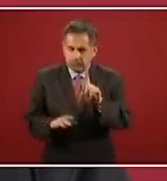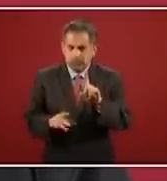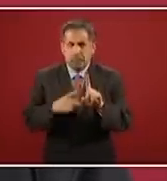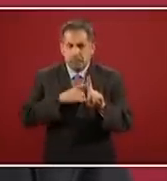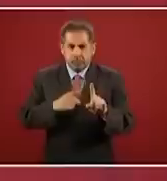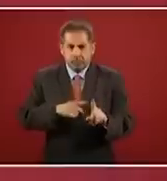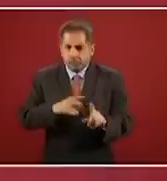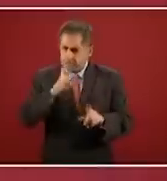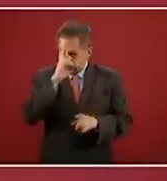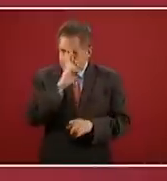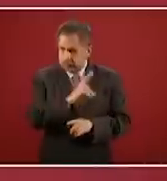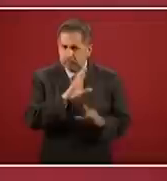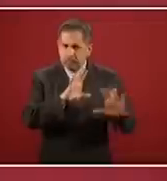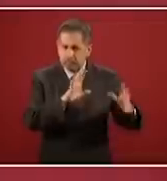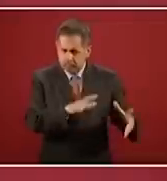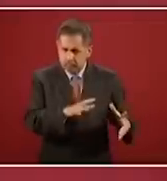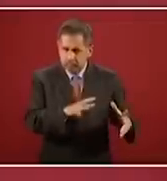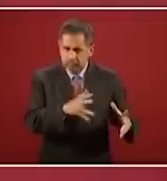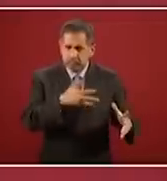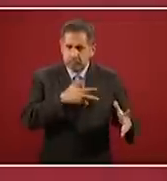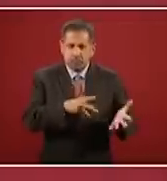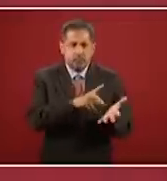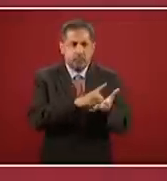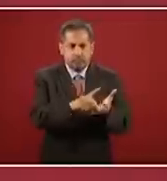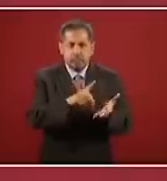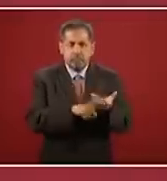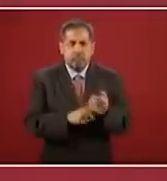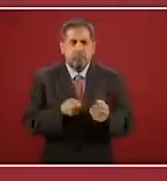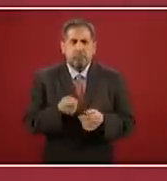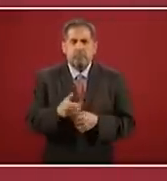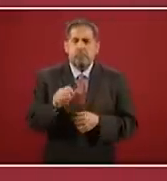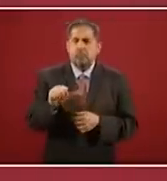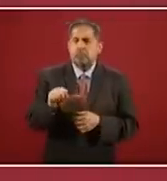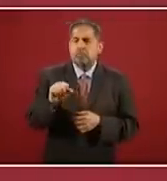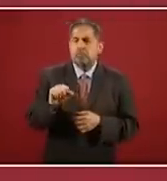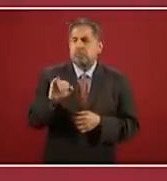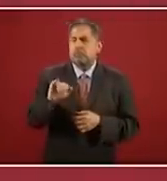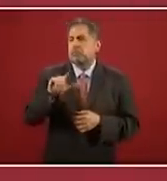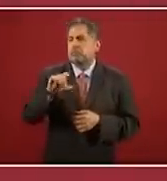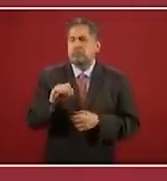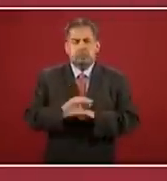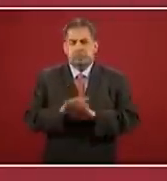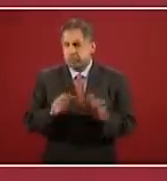garantizar el derecho de asilo